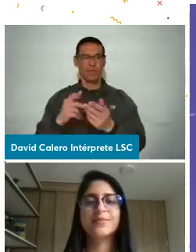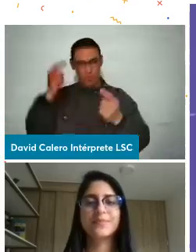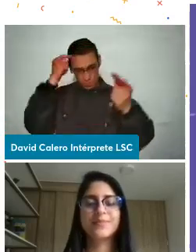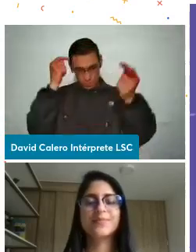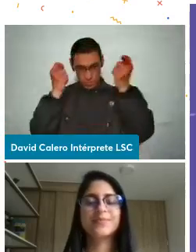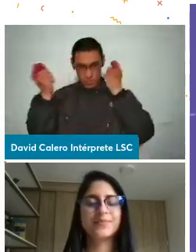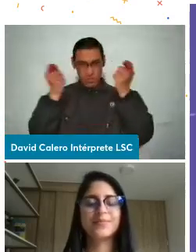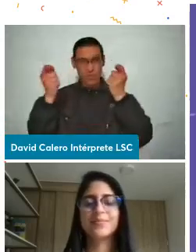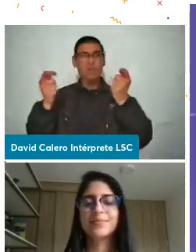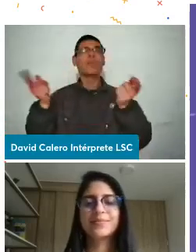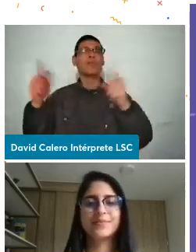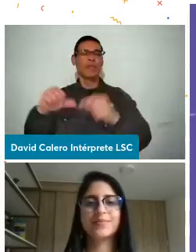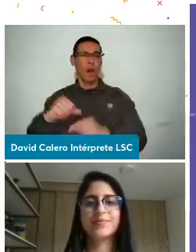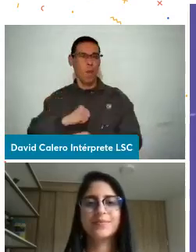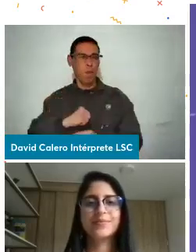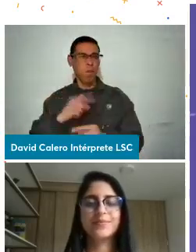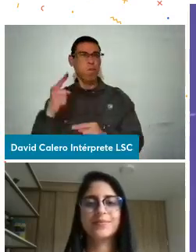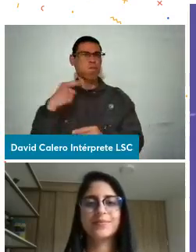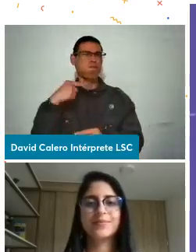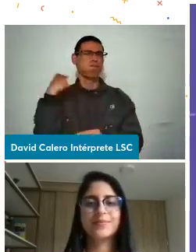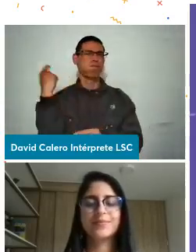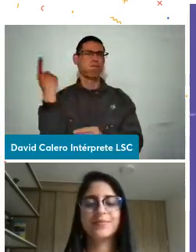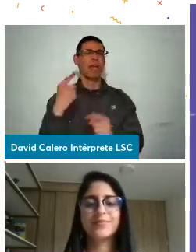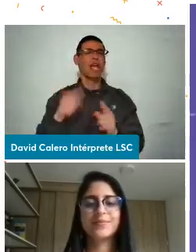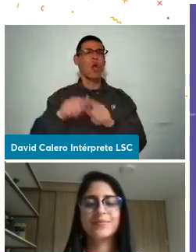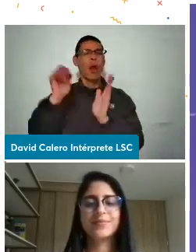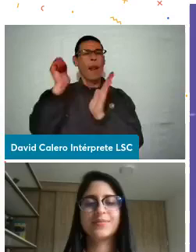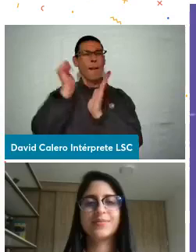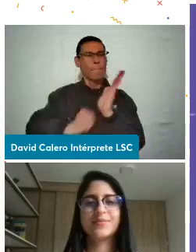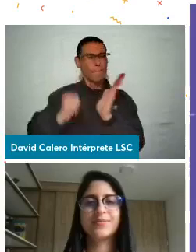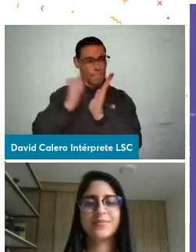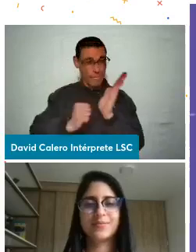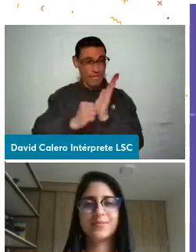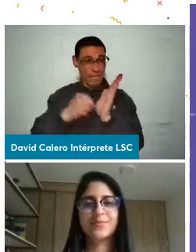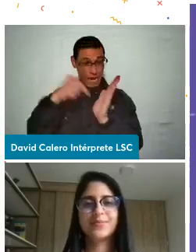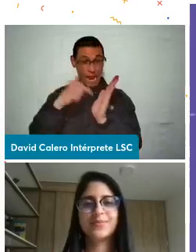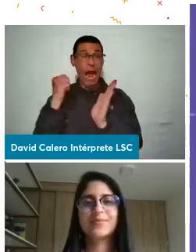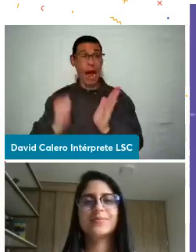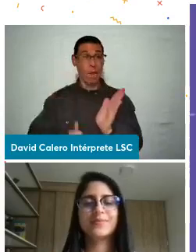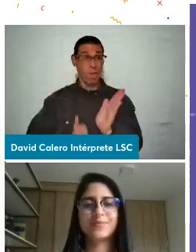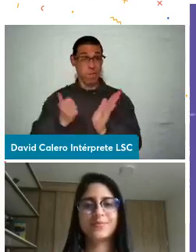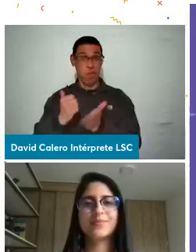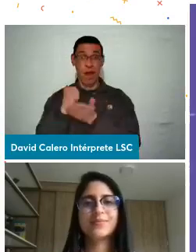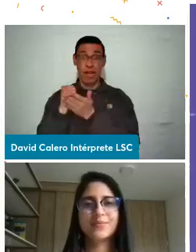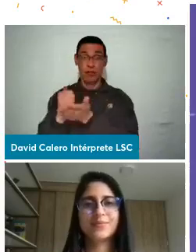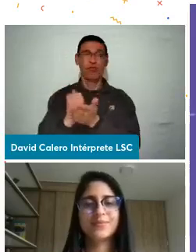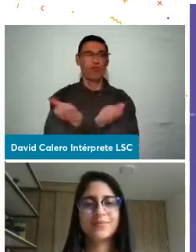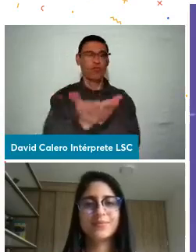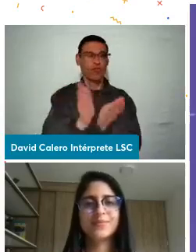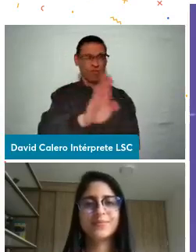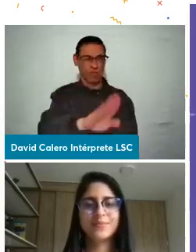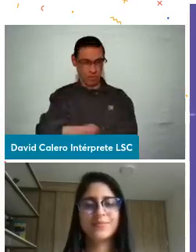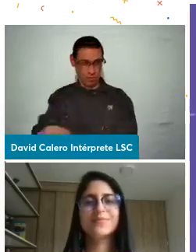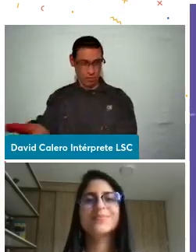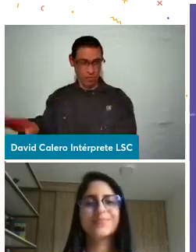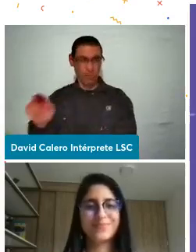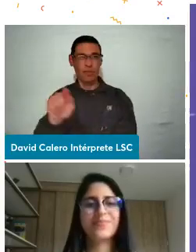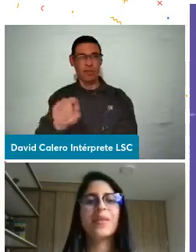material circulando que puede ser en beneficio de nuestros estudiantes y del conocimiento dentro del aula.